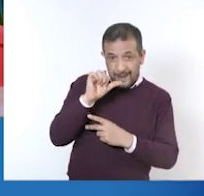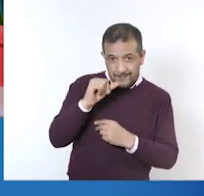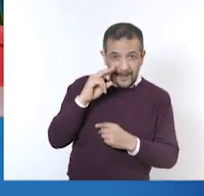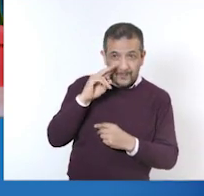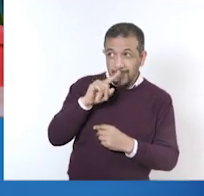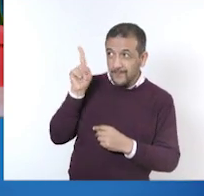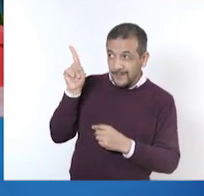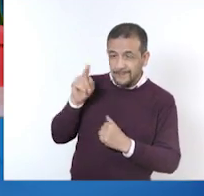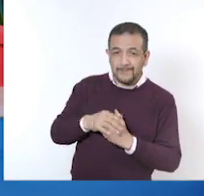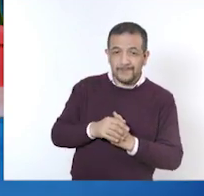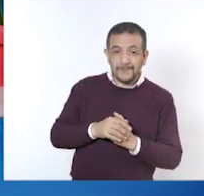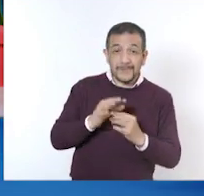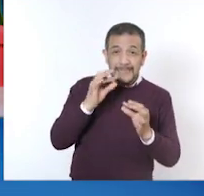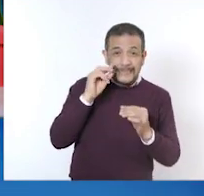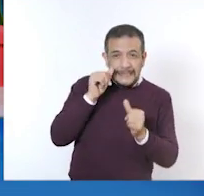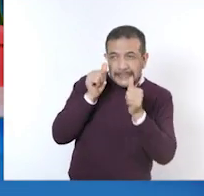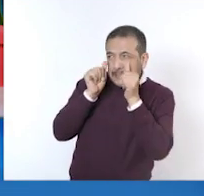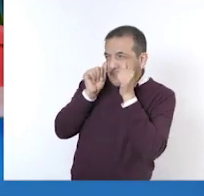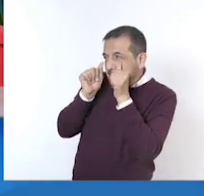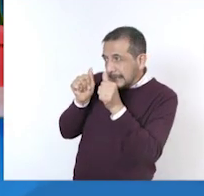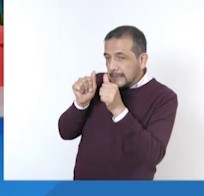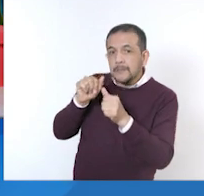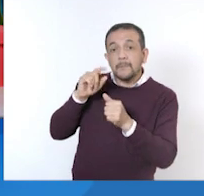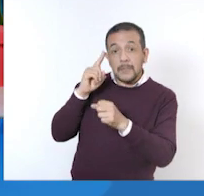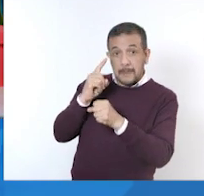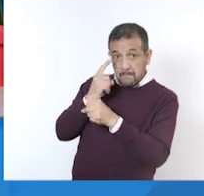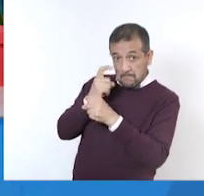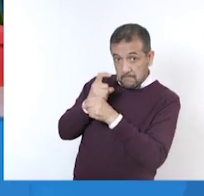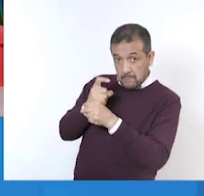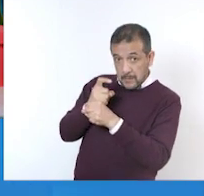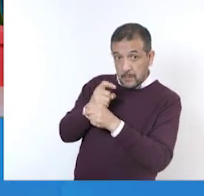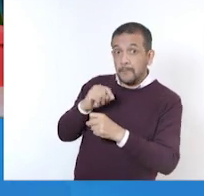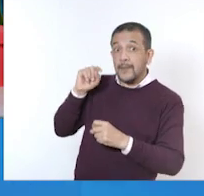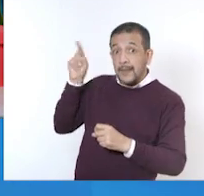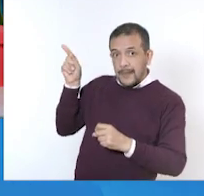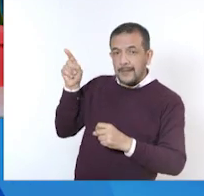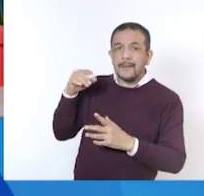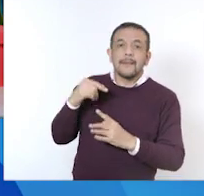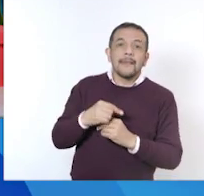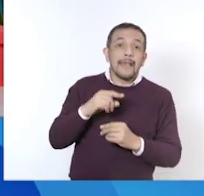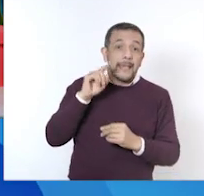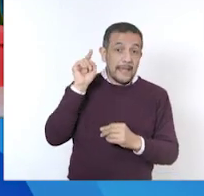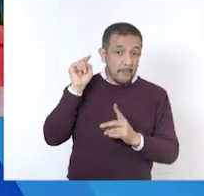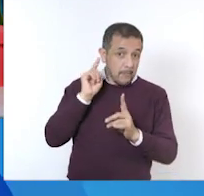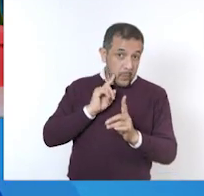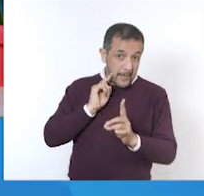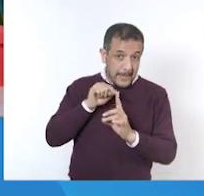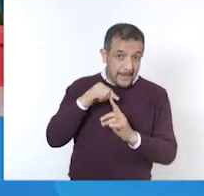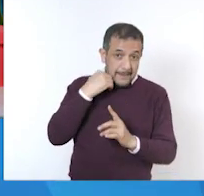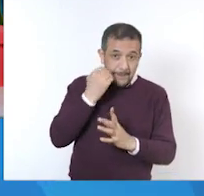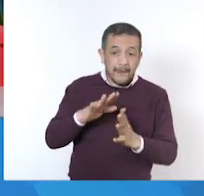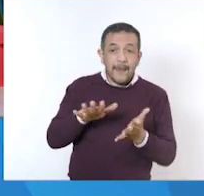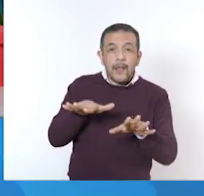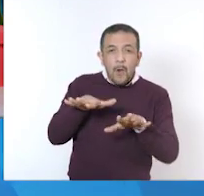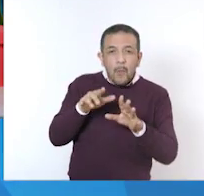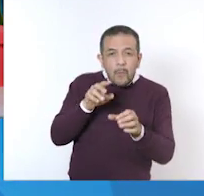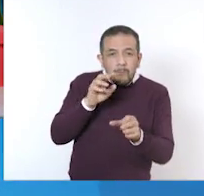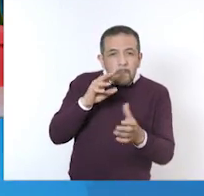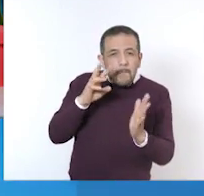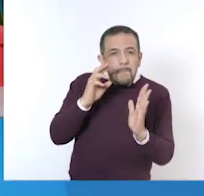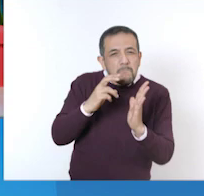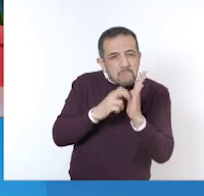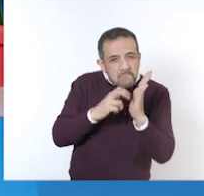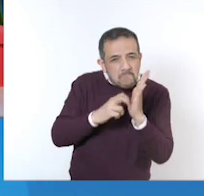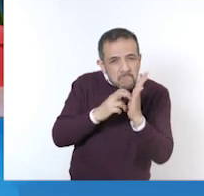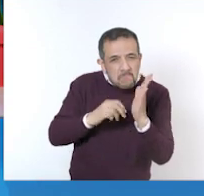Pamela Lisette? Fíjense muy bien y después lo comentamos. Ella también quiere saber cómo podría mejorar su maqueta antes de